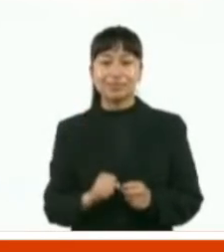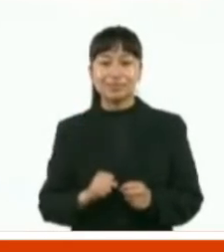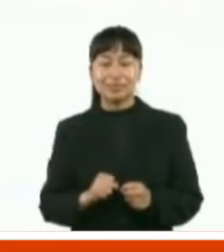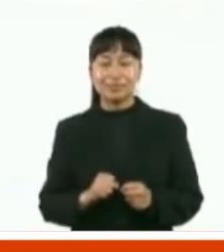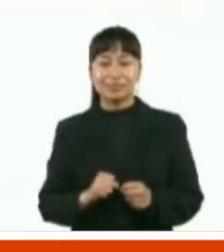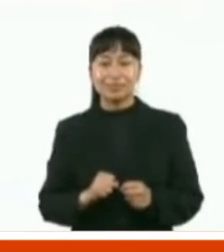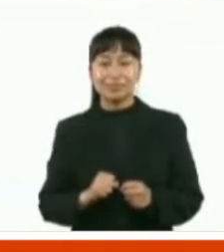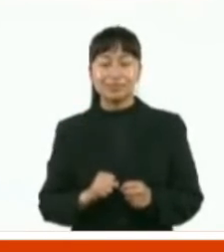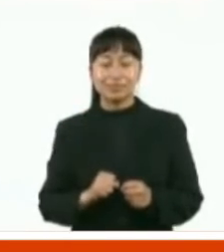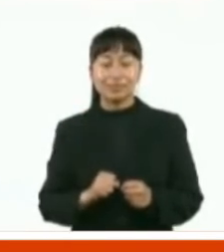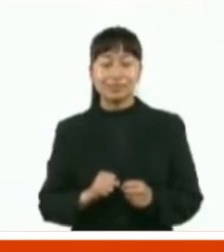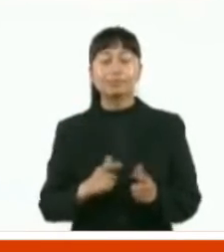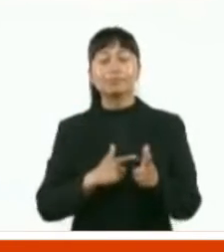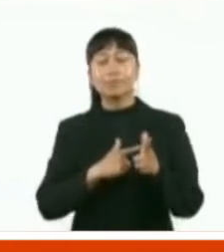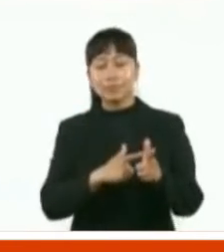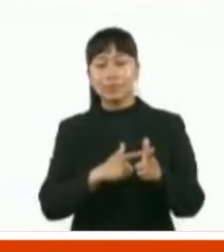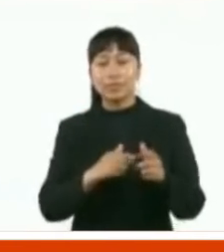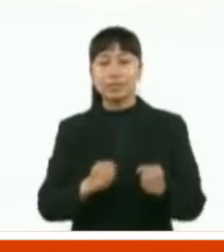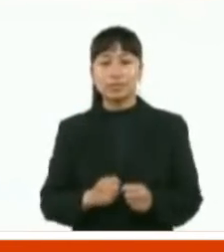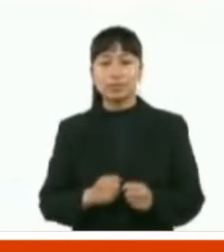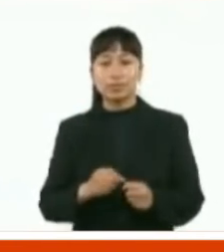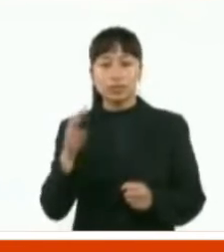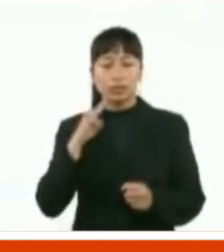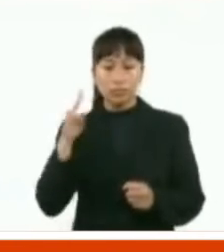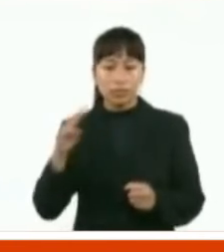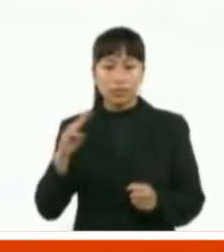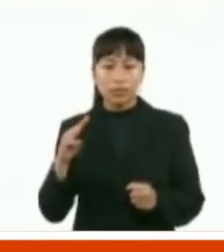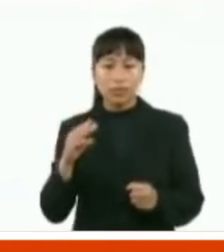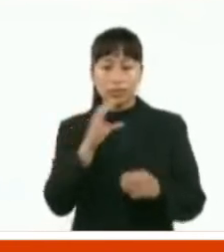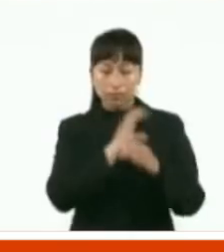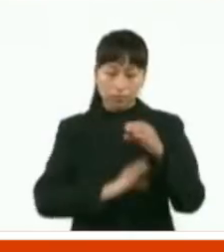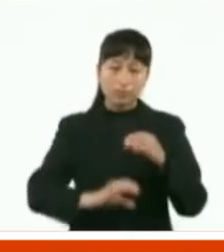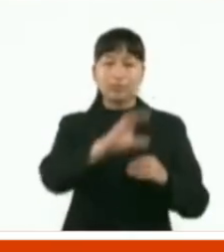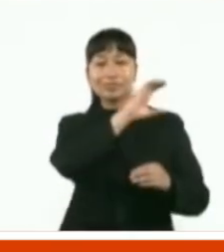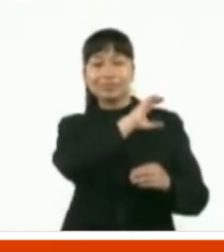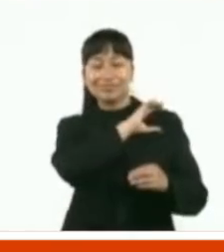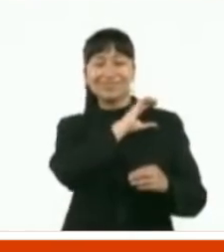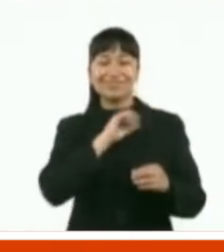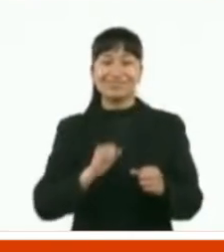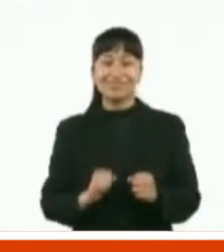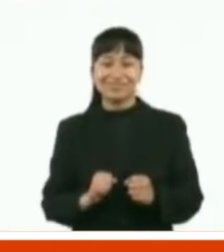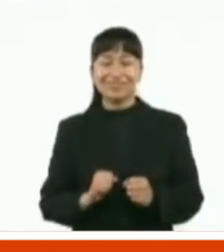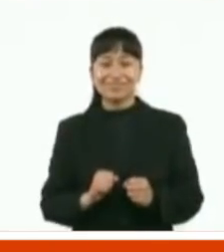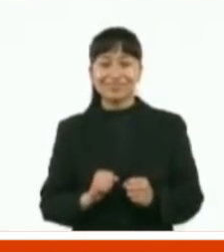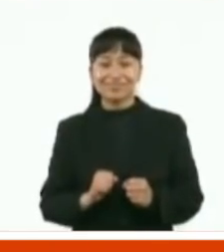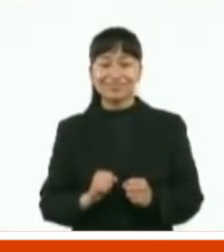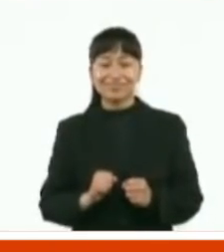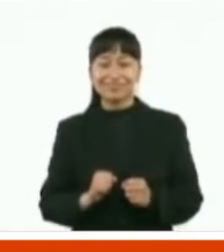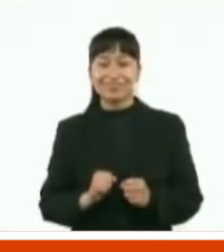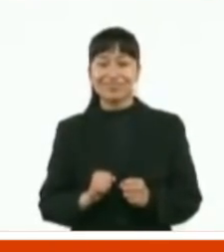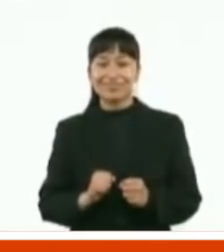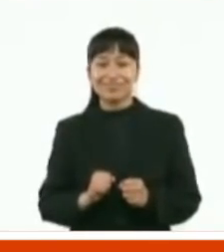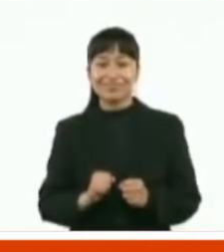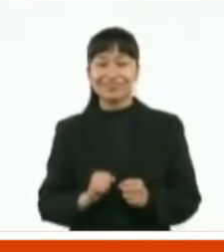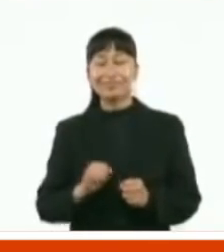Damas y caballeros, a continuación, escuchemos el mensaje que nos dirige la jefa de gobierno de la Ciudad de México, doctora Claudia